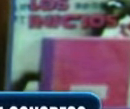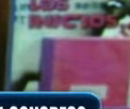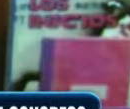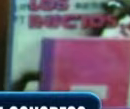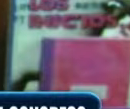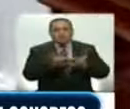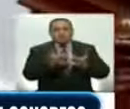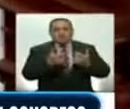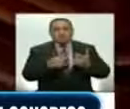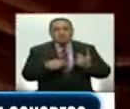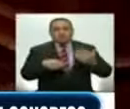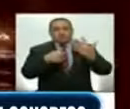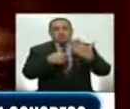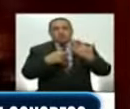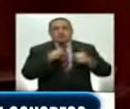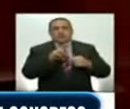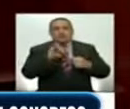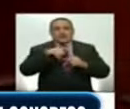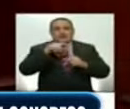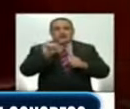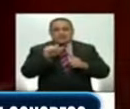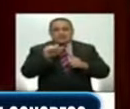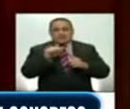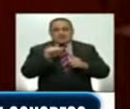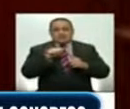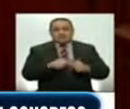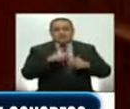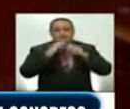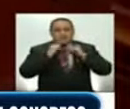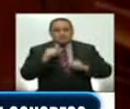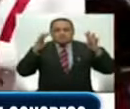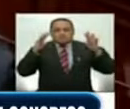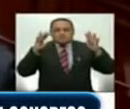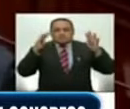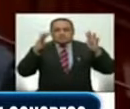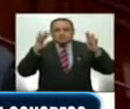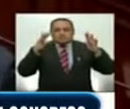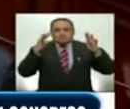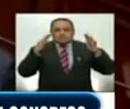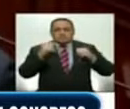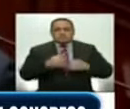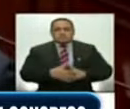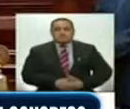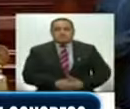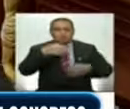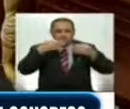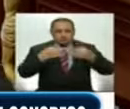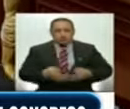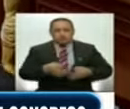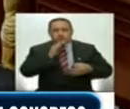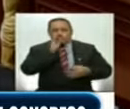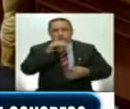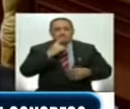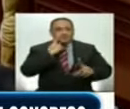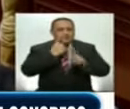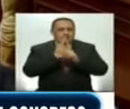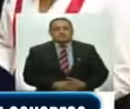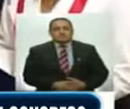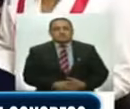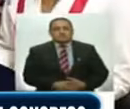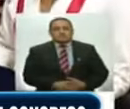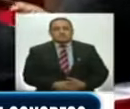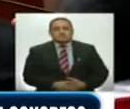carece de experiencia para el politólogo de la pucp fernando tuesta la mala estrategia de perú libre la distribución de las